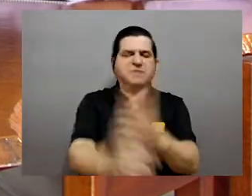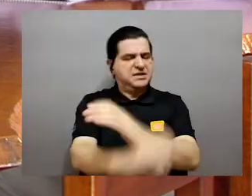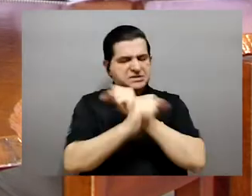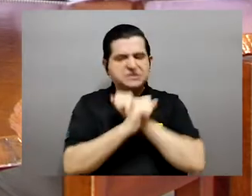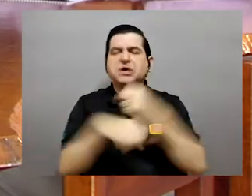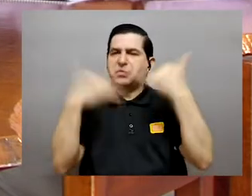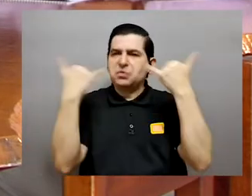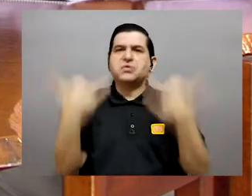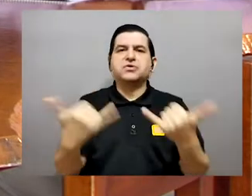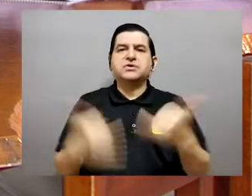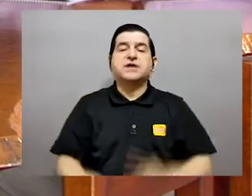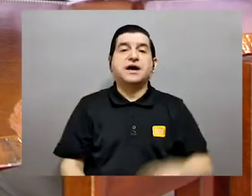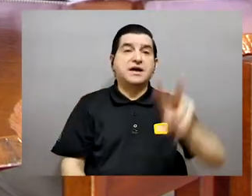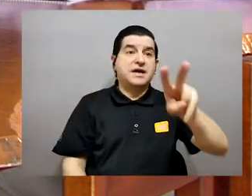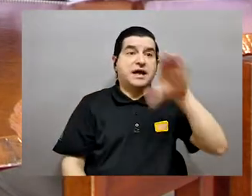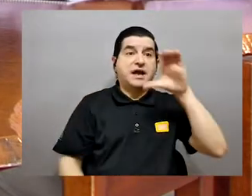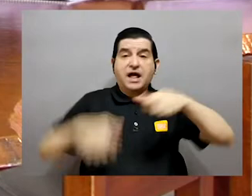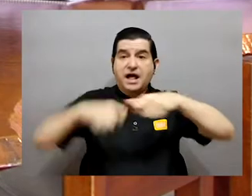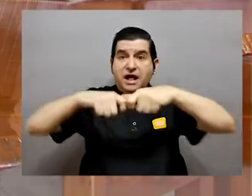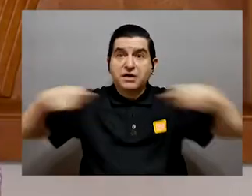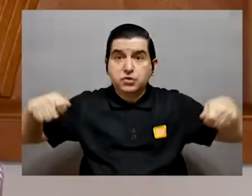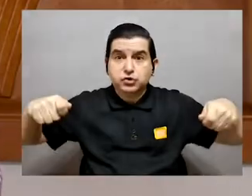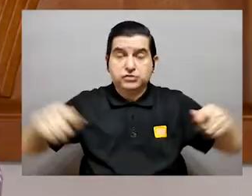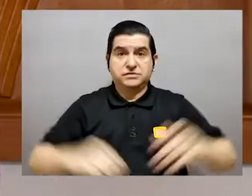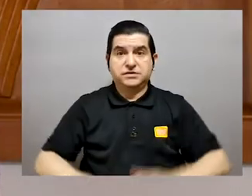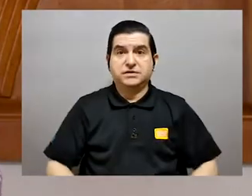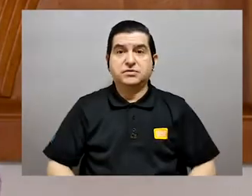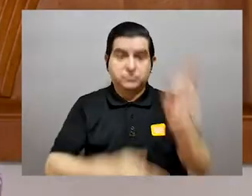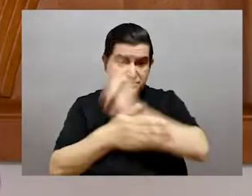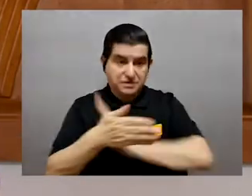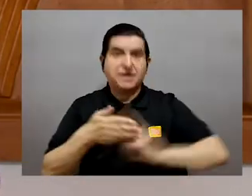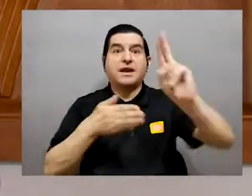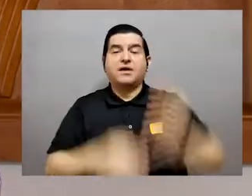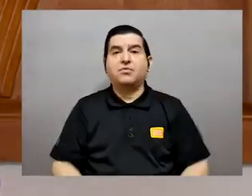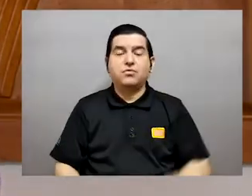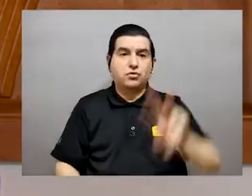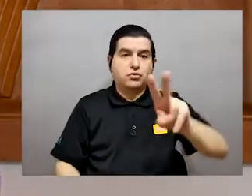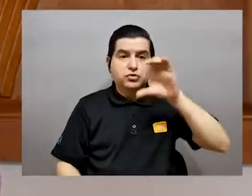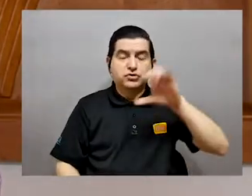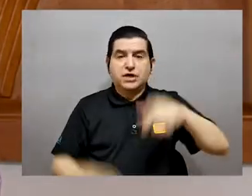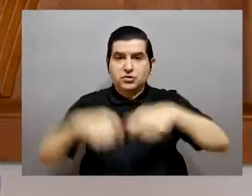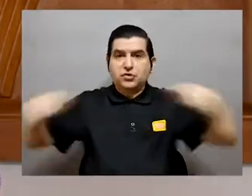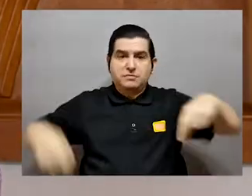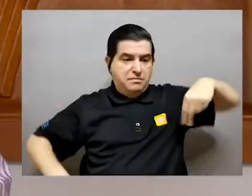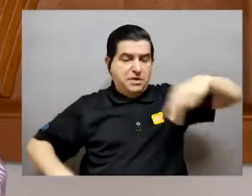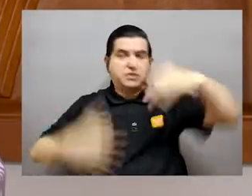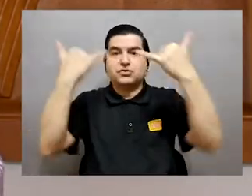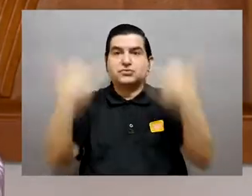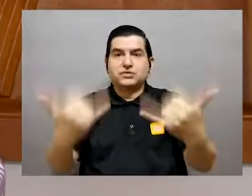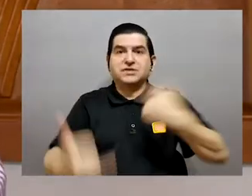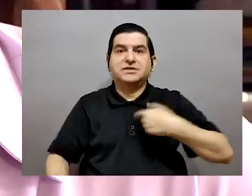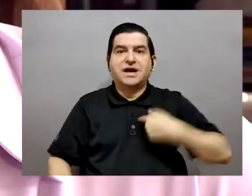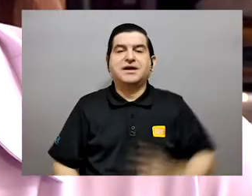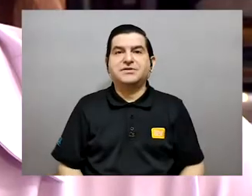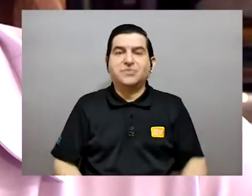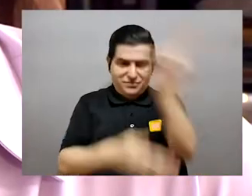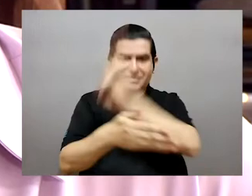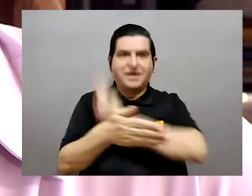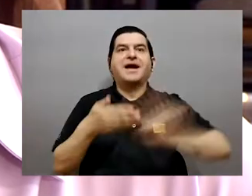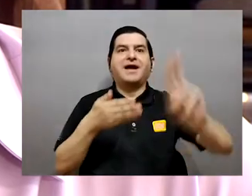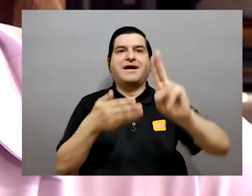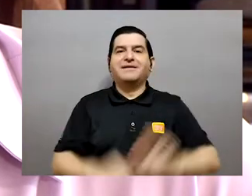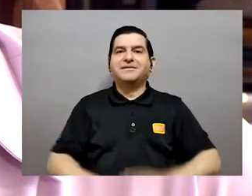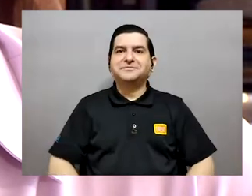¿qué es lo que quiere estudiar? Pues siempre les decían uno un estudio, ¿verdad? Entonces yo quiero estudiar arquitectura. Y resulta que me encontré que era la carrera más